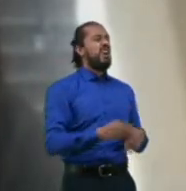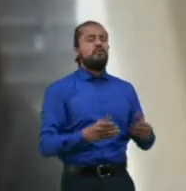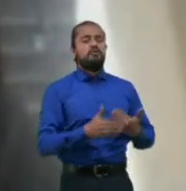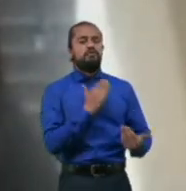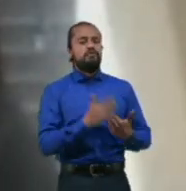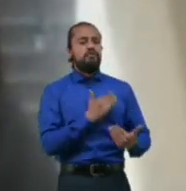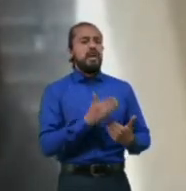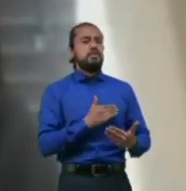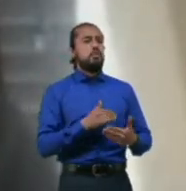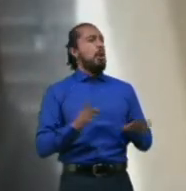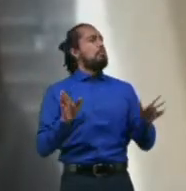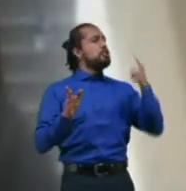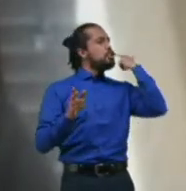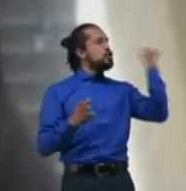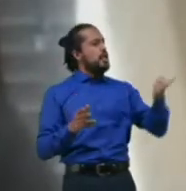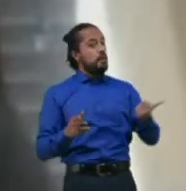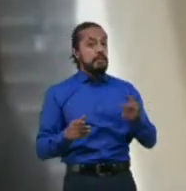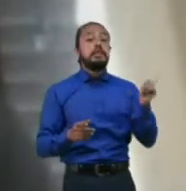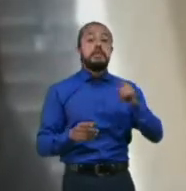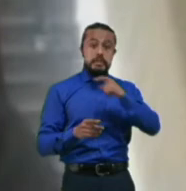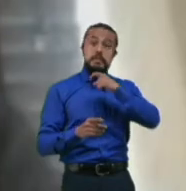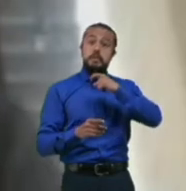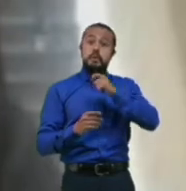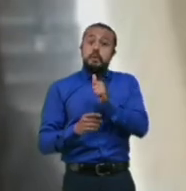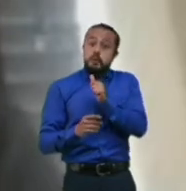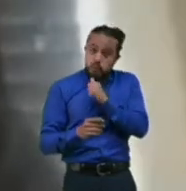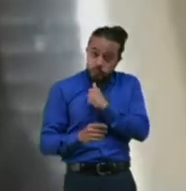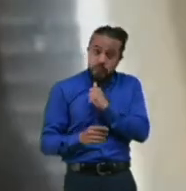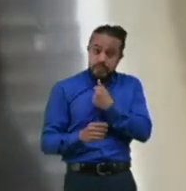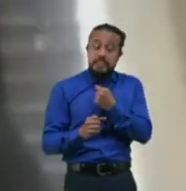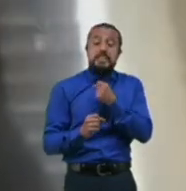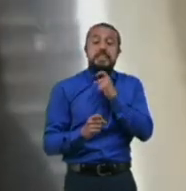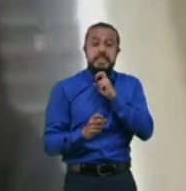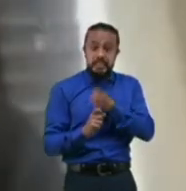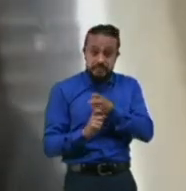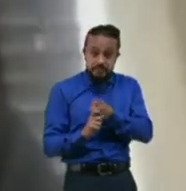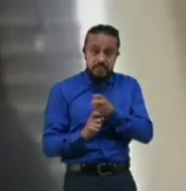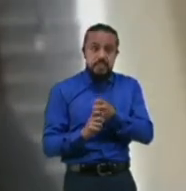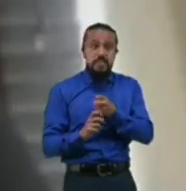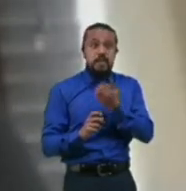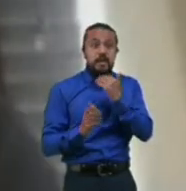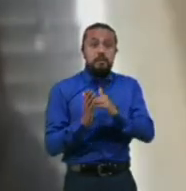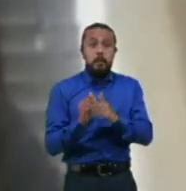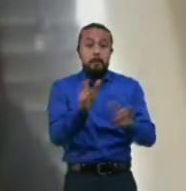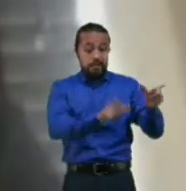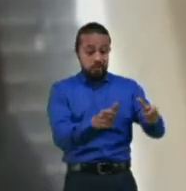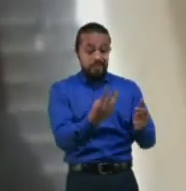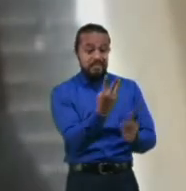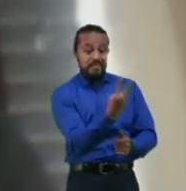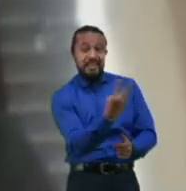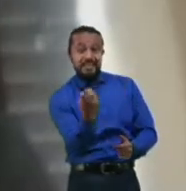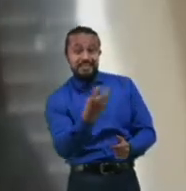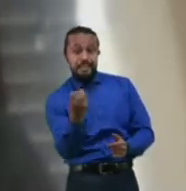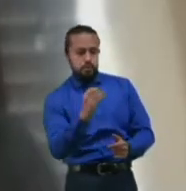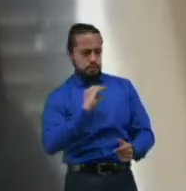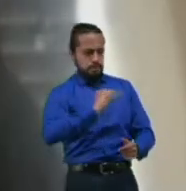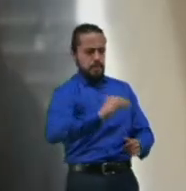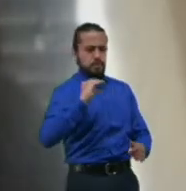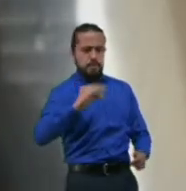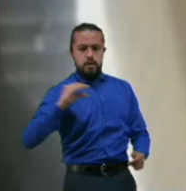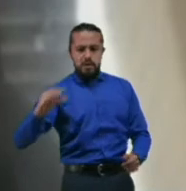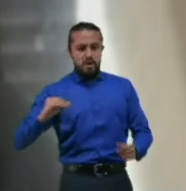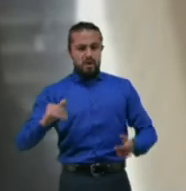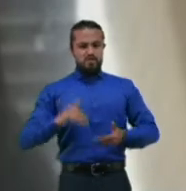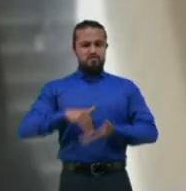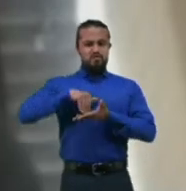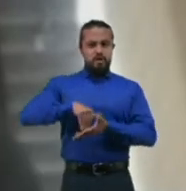Es importante pasar por esa experiencia dura de pagarle la nómina a 300 personas sin tener, en una industria súper